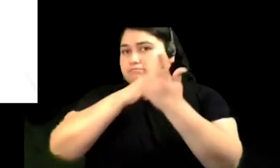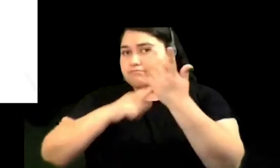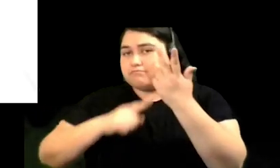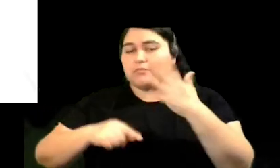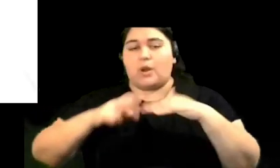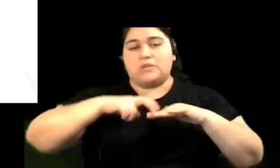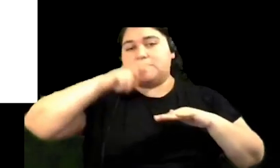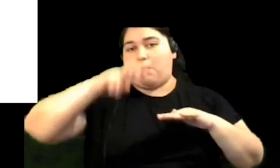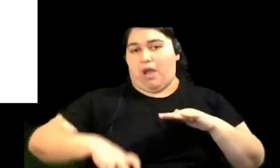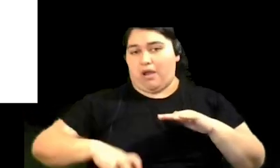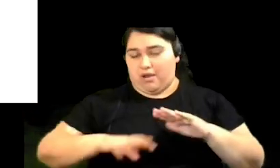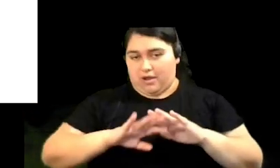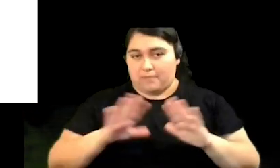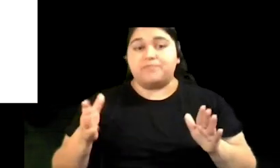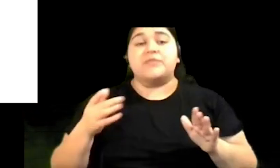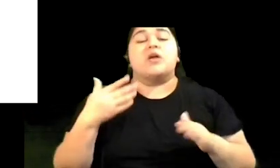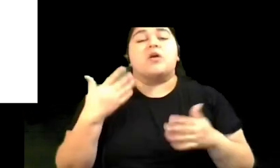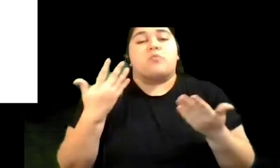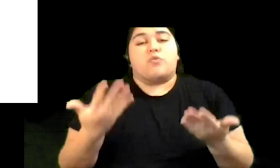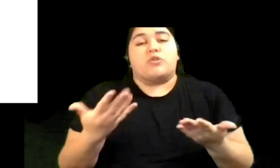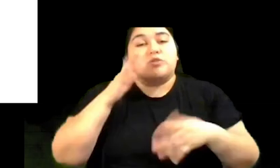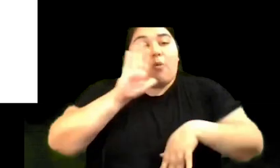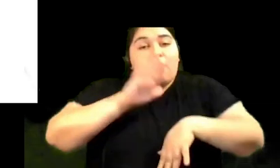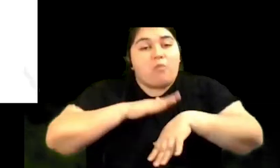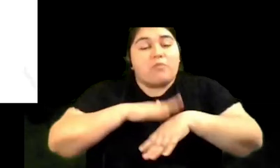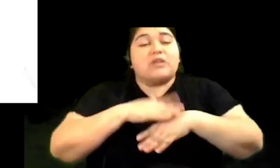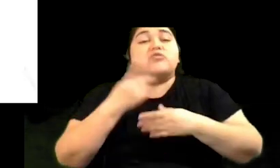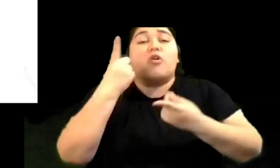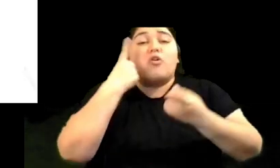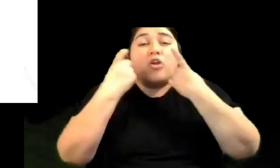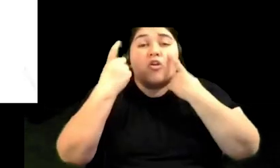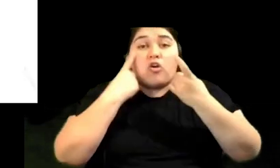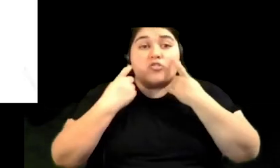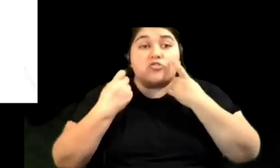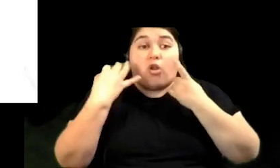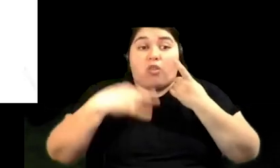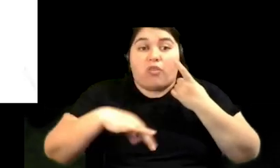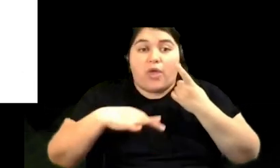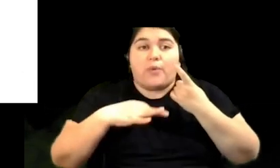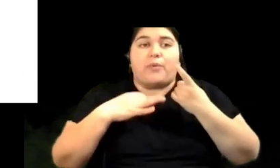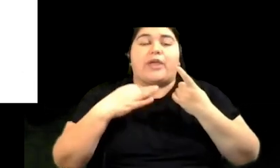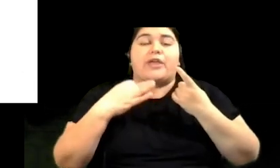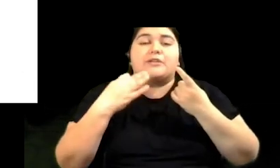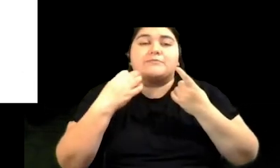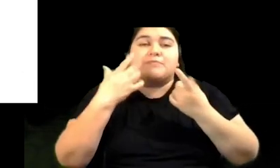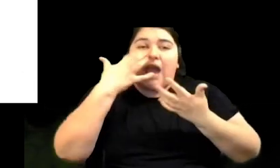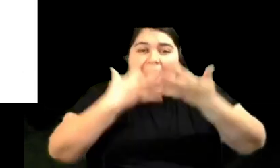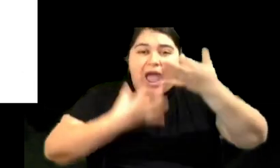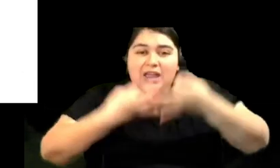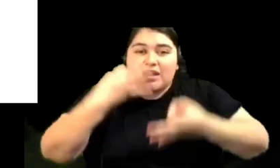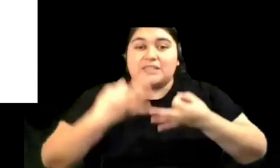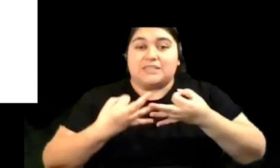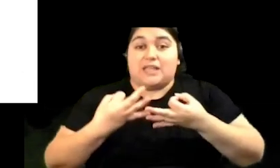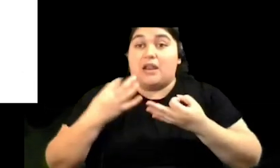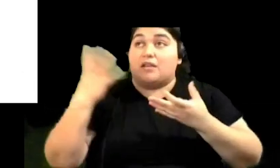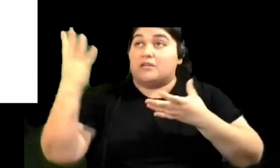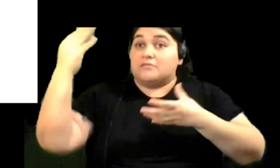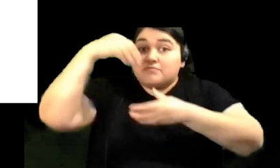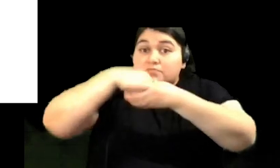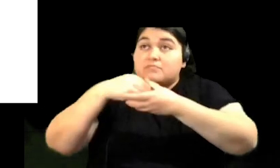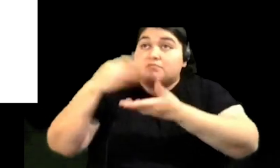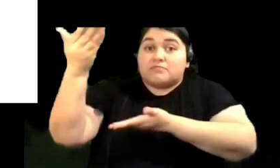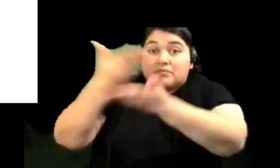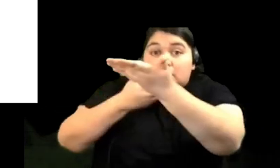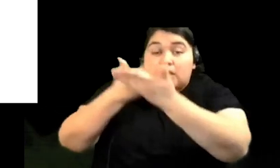tiene que evaluar en un procedimiento de fiscalización el tratamiento, porque si es jurisdicción no cooperante, hay